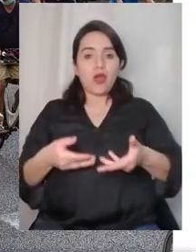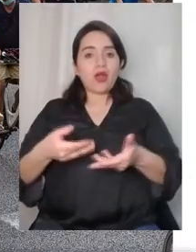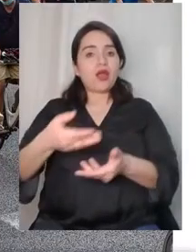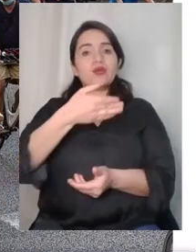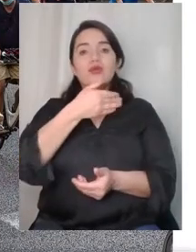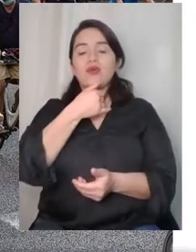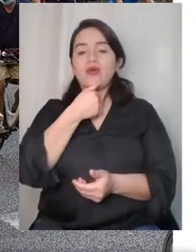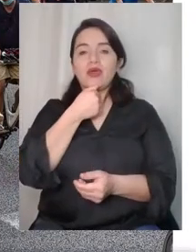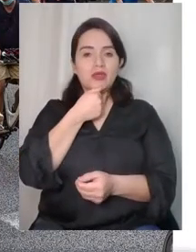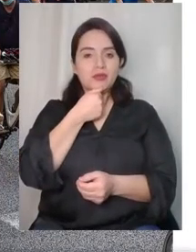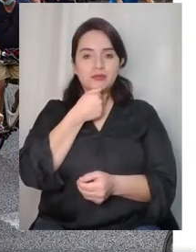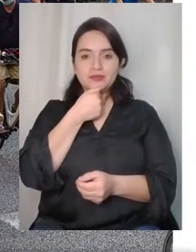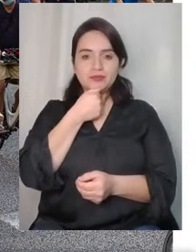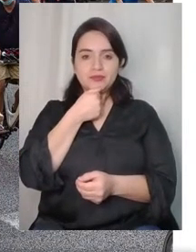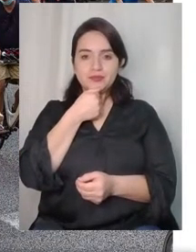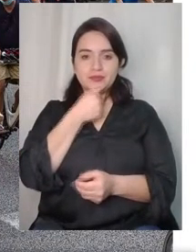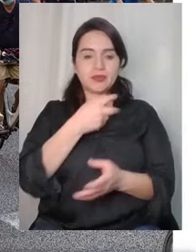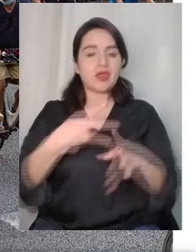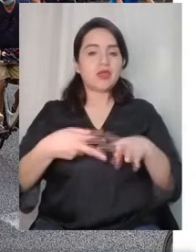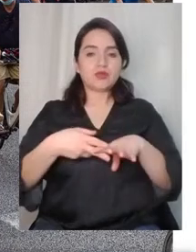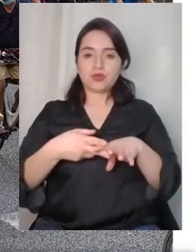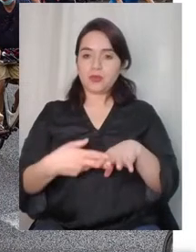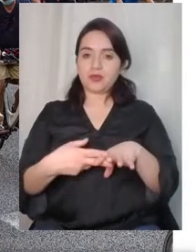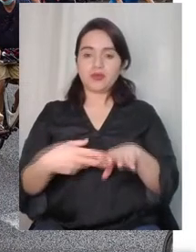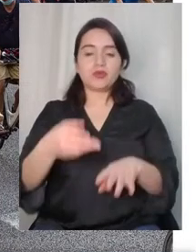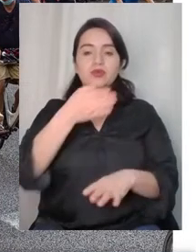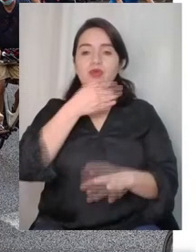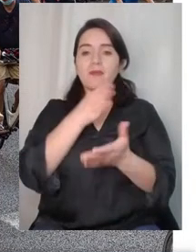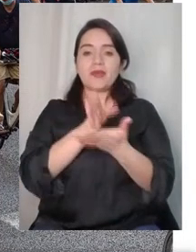no tenemos instrumentos, no tenemos planificación, no tenemos